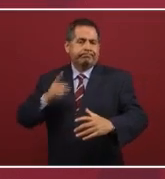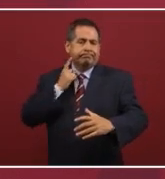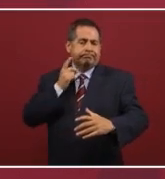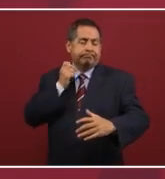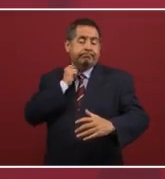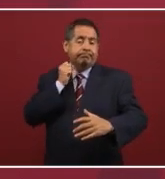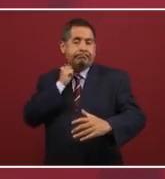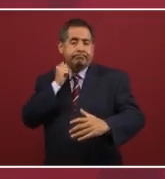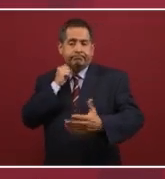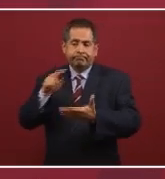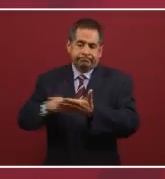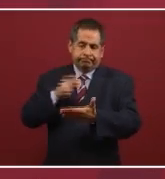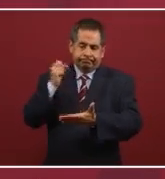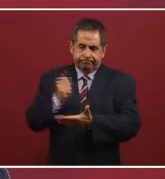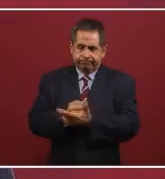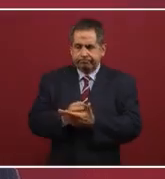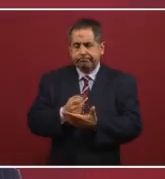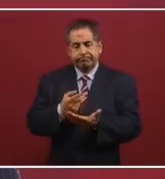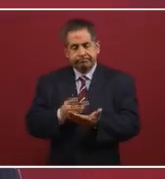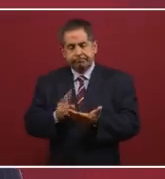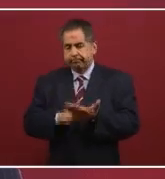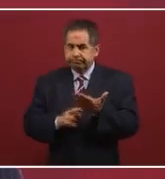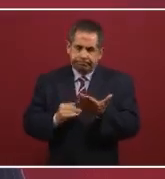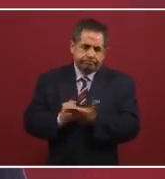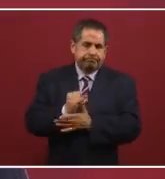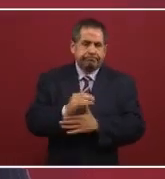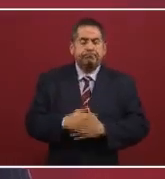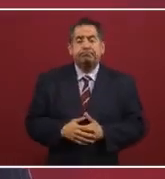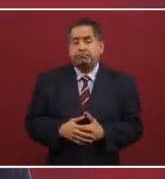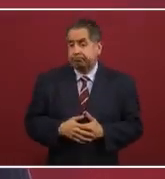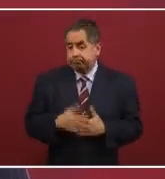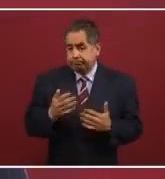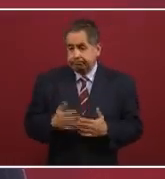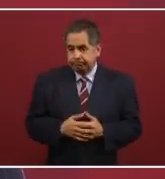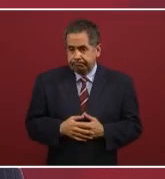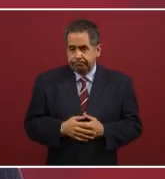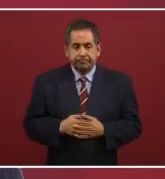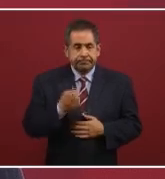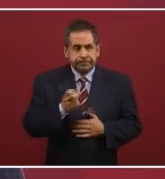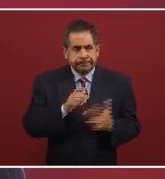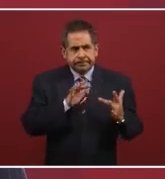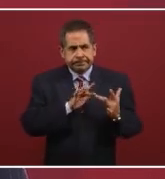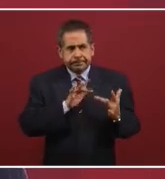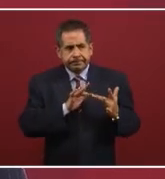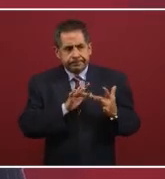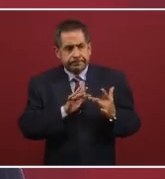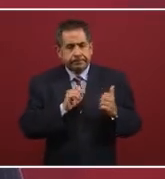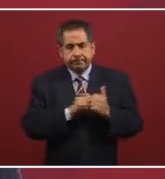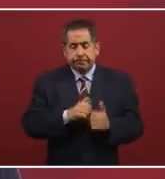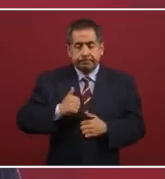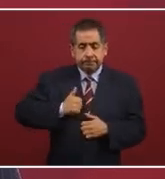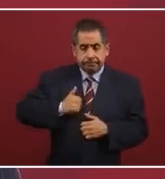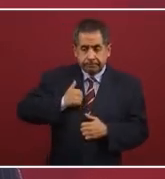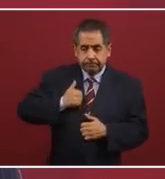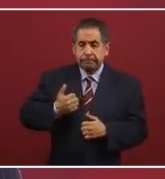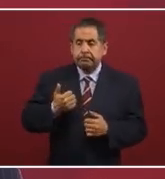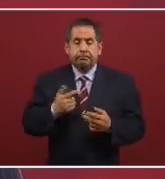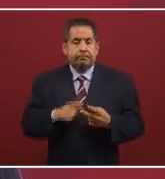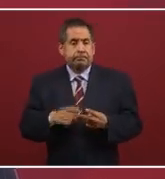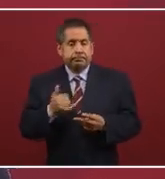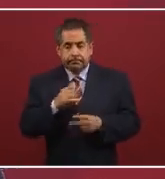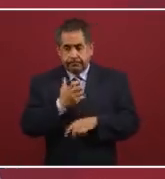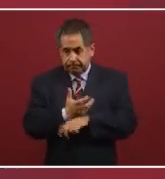la ratificación el proceso. Y en esta comunicación cercana que tenemos con Canadá y con Estados